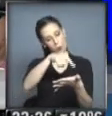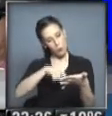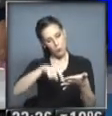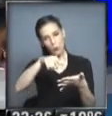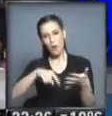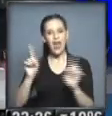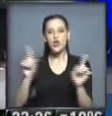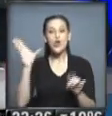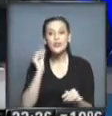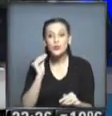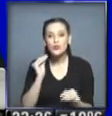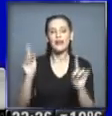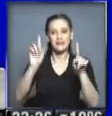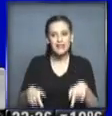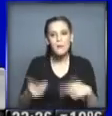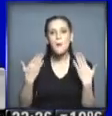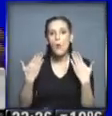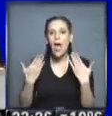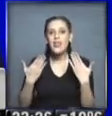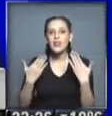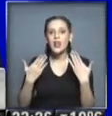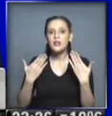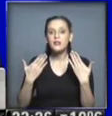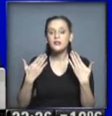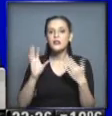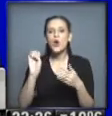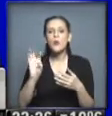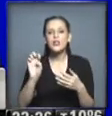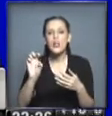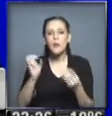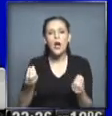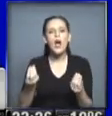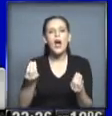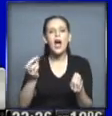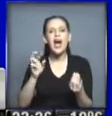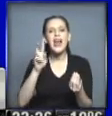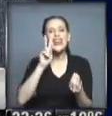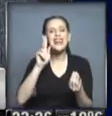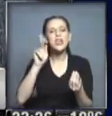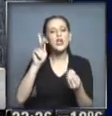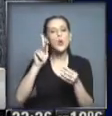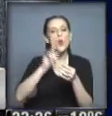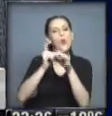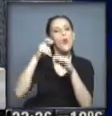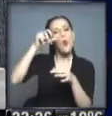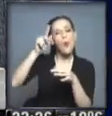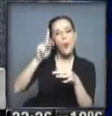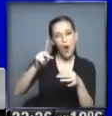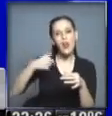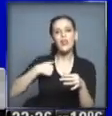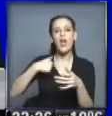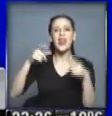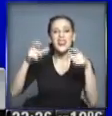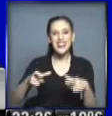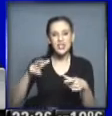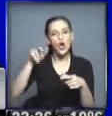no la estás escuchando solamente, sino que podés producir algo. ¿Cuál es la aplicación? ¿Cómo se llama? Se llama Rework. Rework, el disco es Rework,